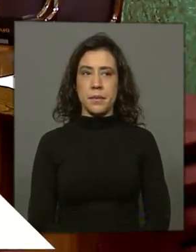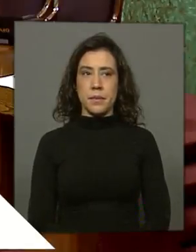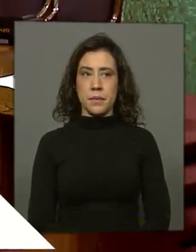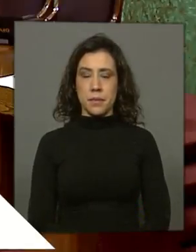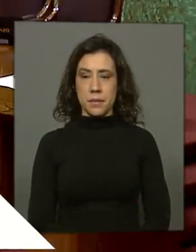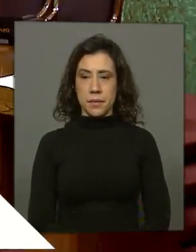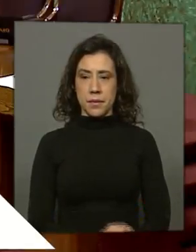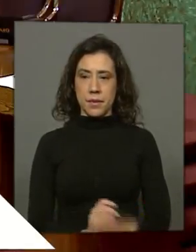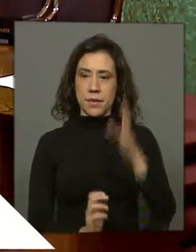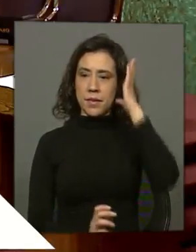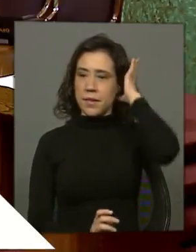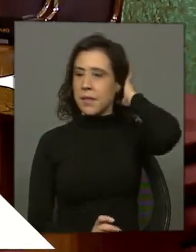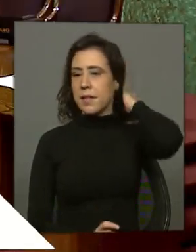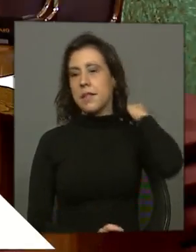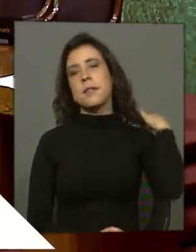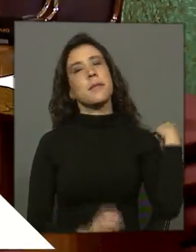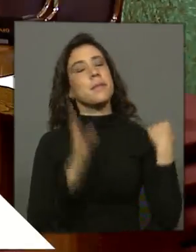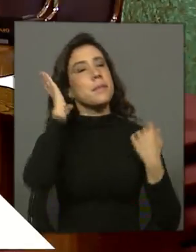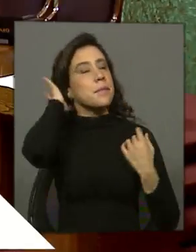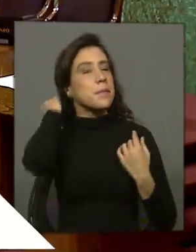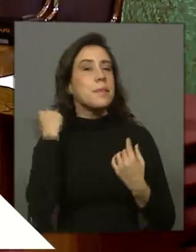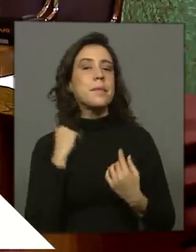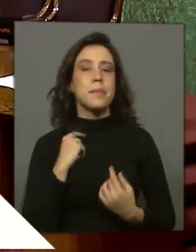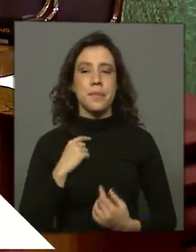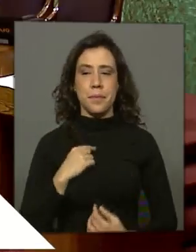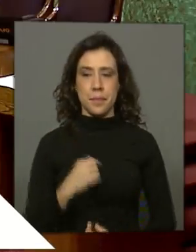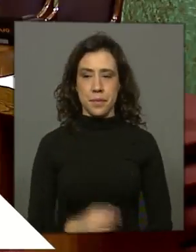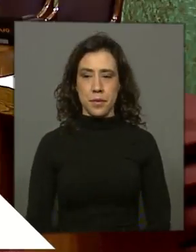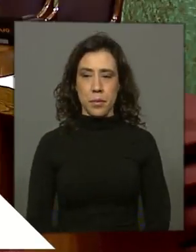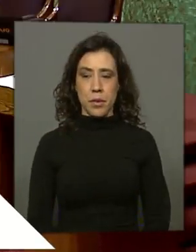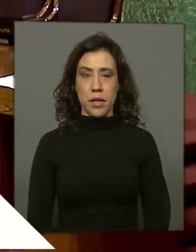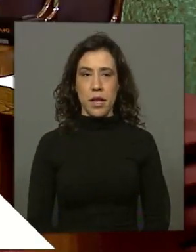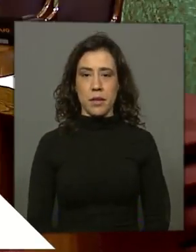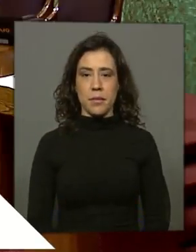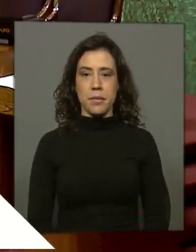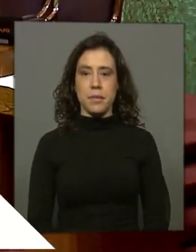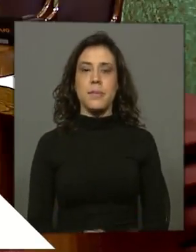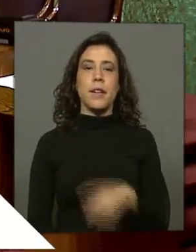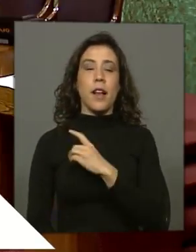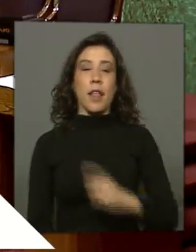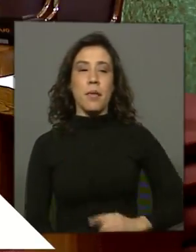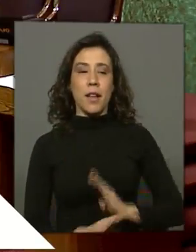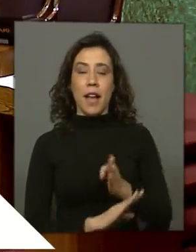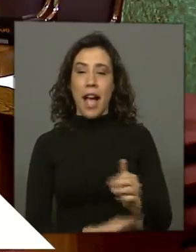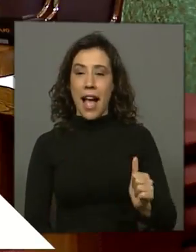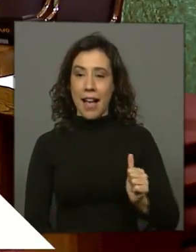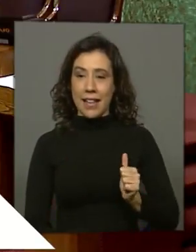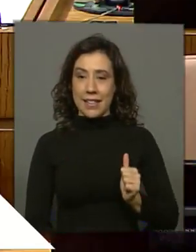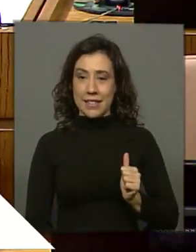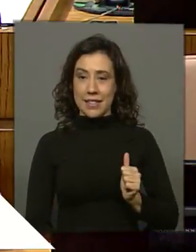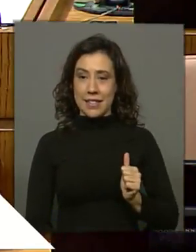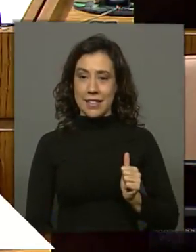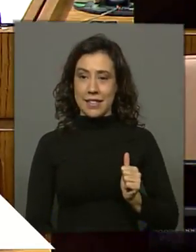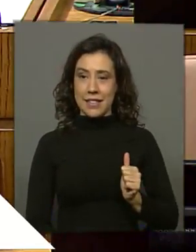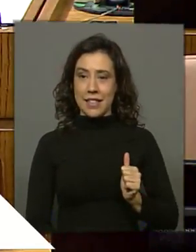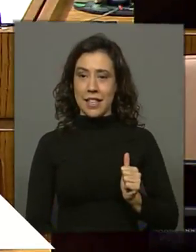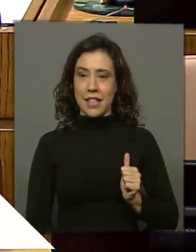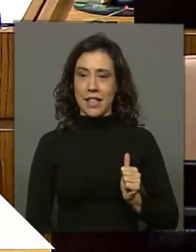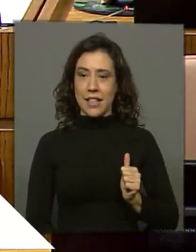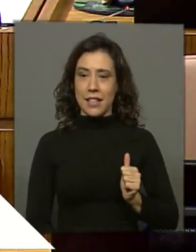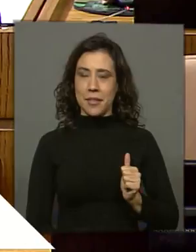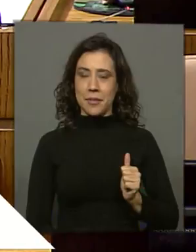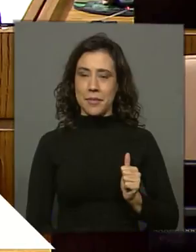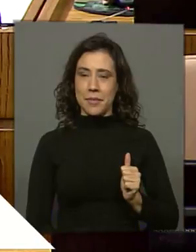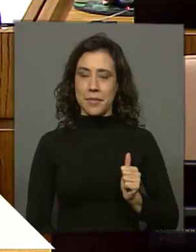muchas gracias señor presidente y a los parlamentarios que están hoy día presentes acá yo creo que este proyecto lo hemos discutido ya tres